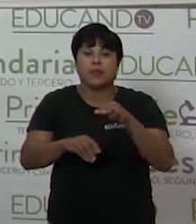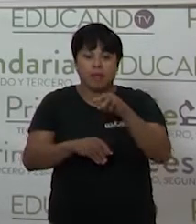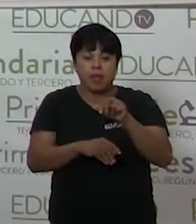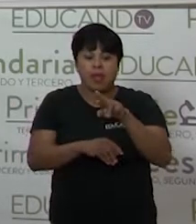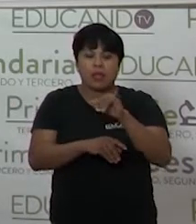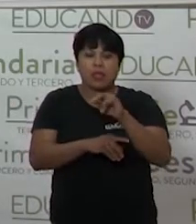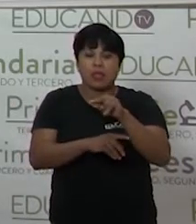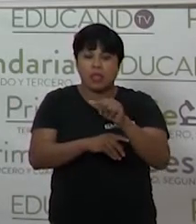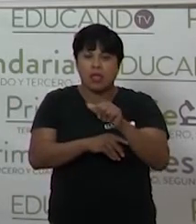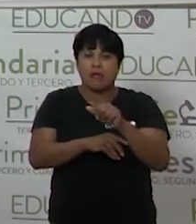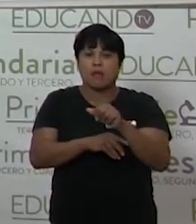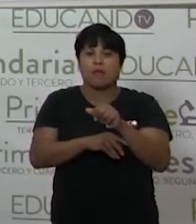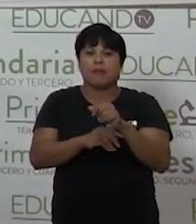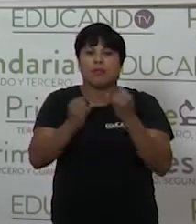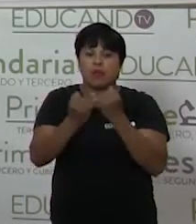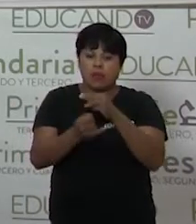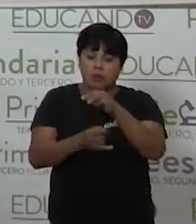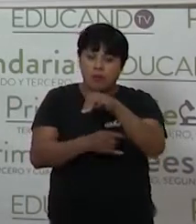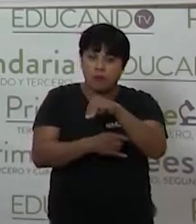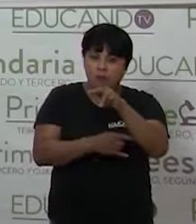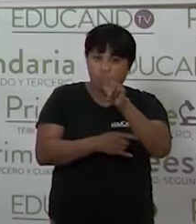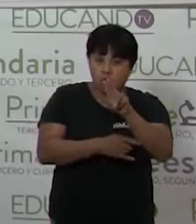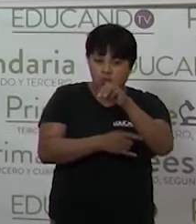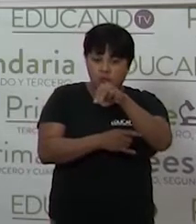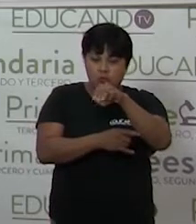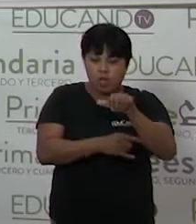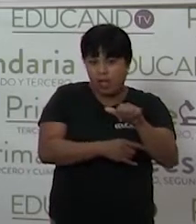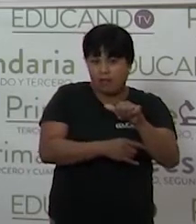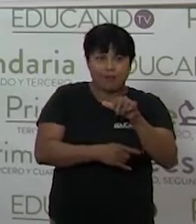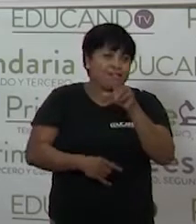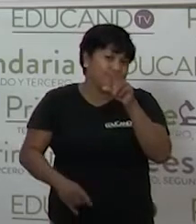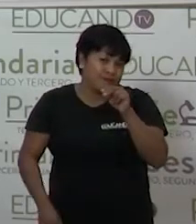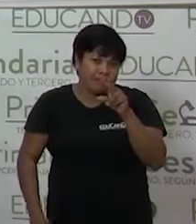marín a estas dos son iguales a estas 2